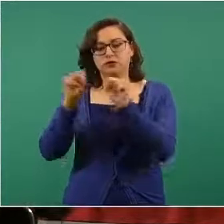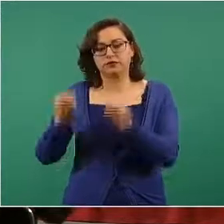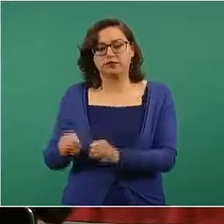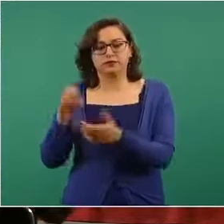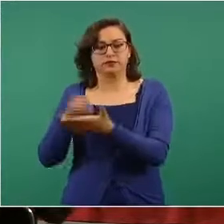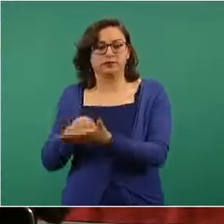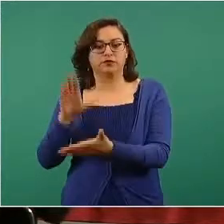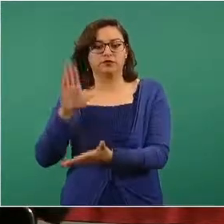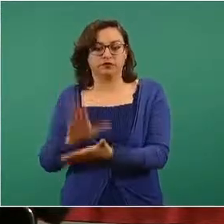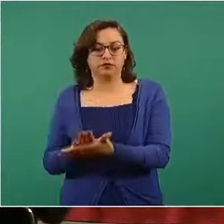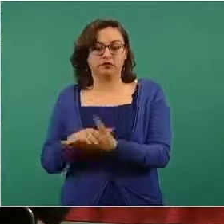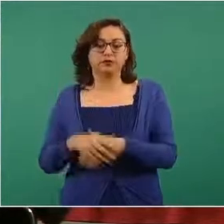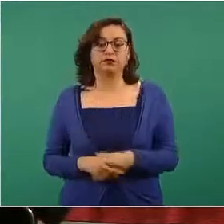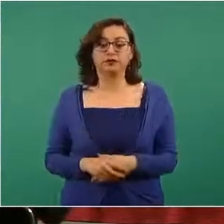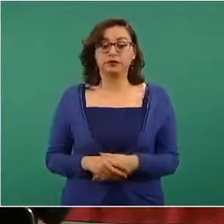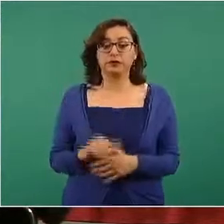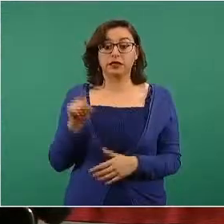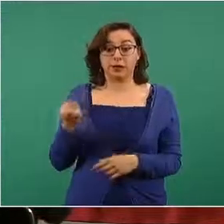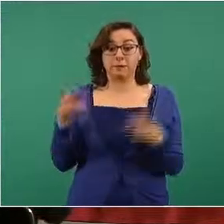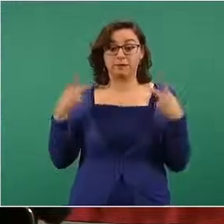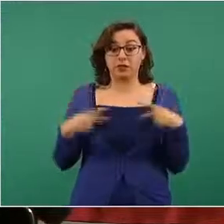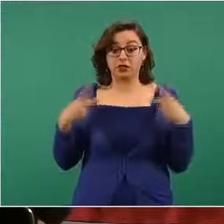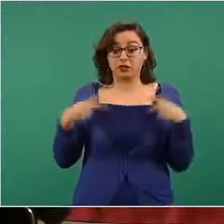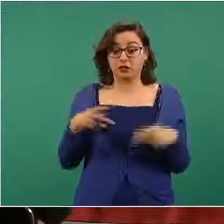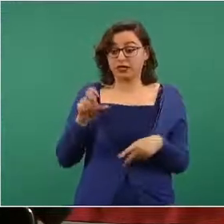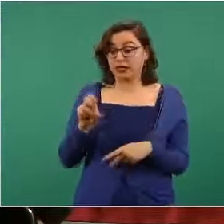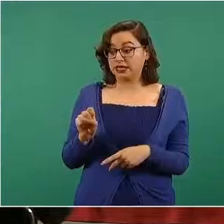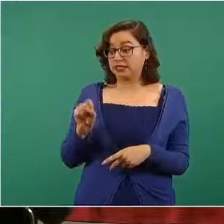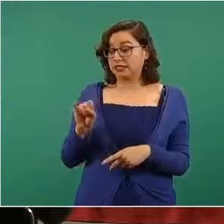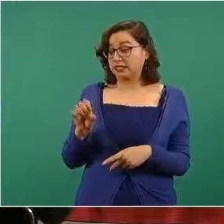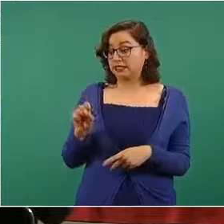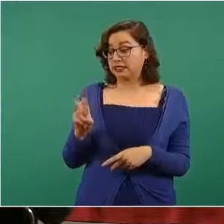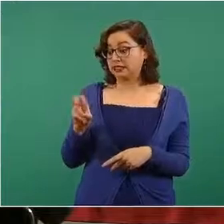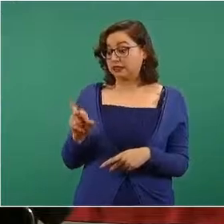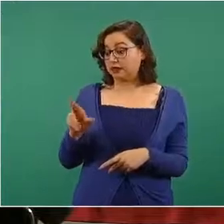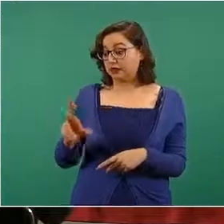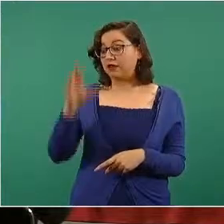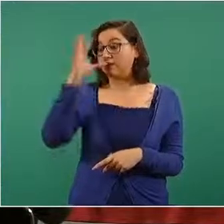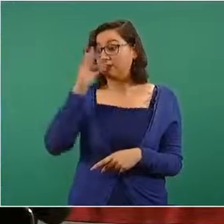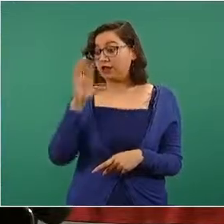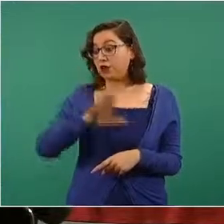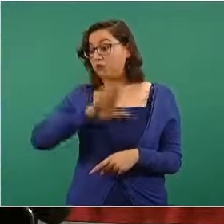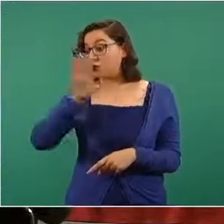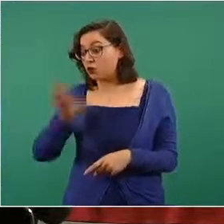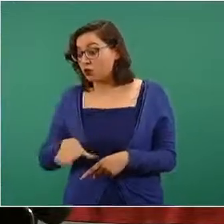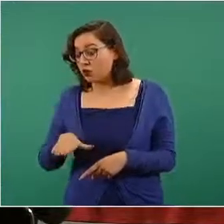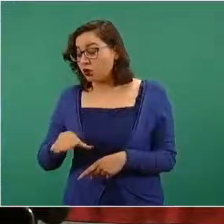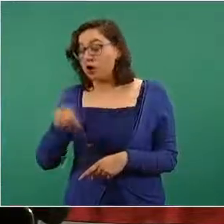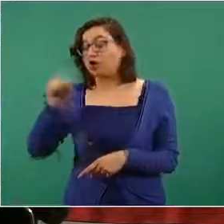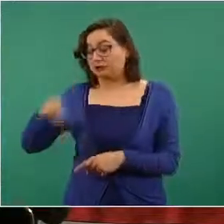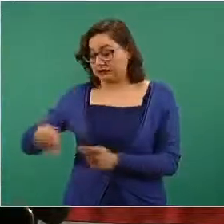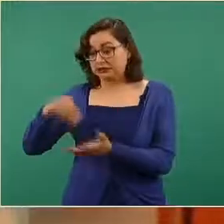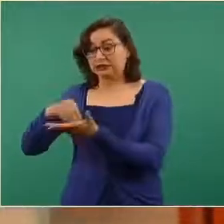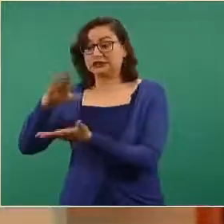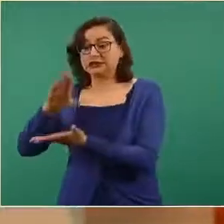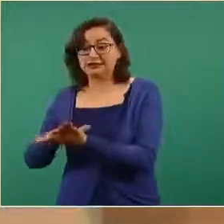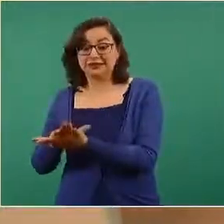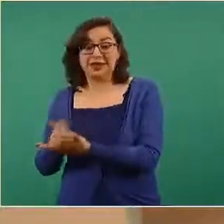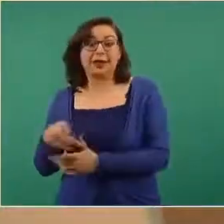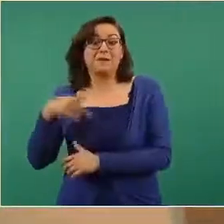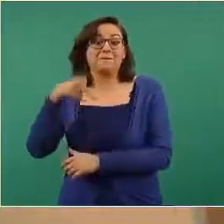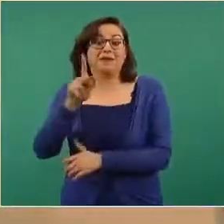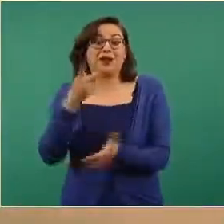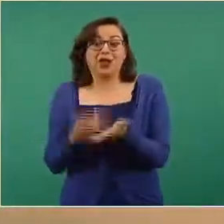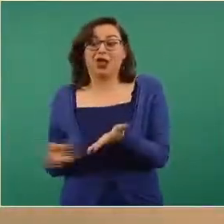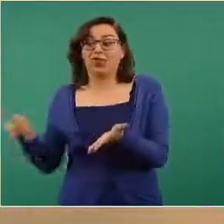Ahora, esta persona que estuvo en el CISBER y que lamentablemente falleció, también tuvo que irse con su certificado el familiar